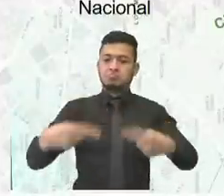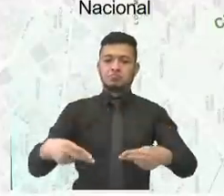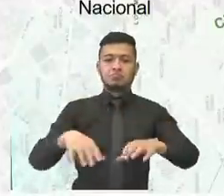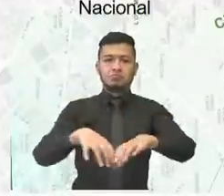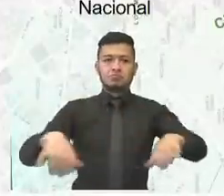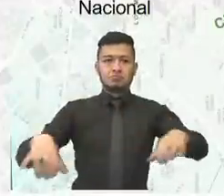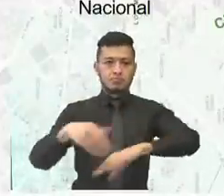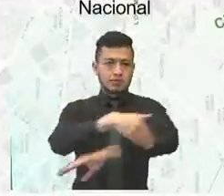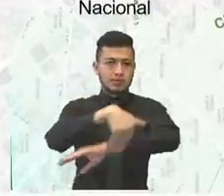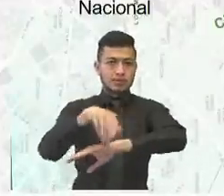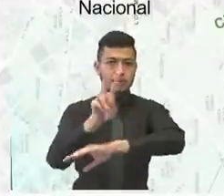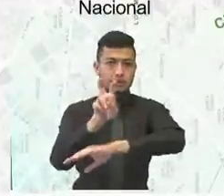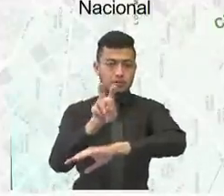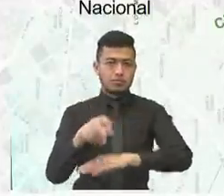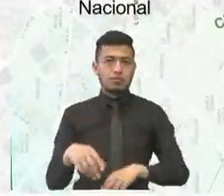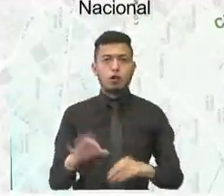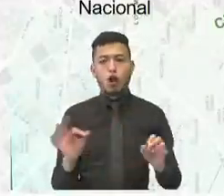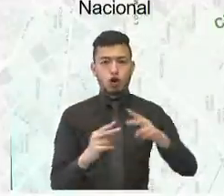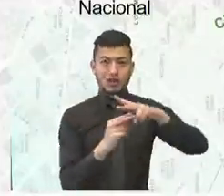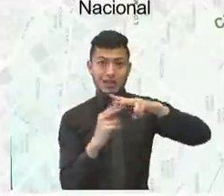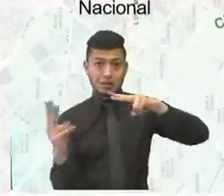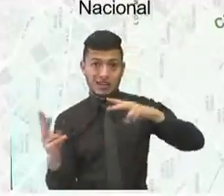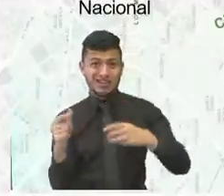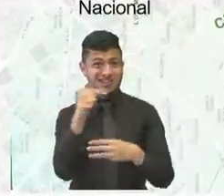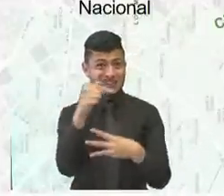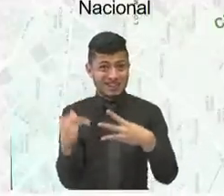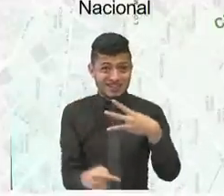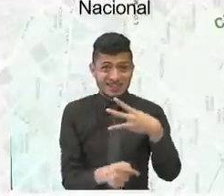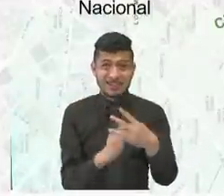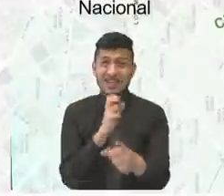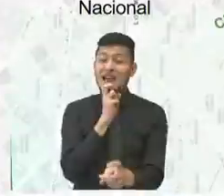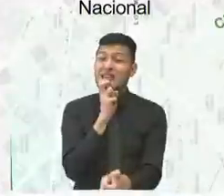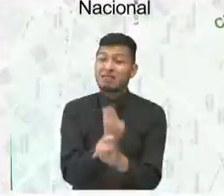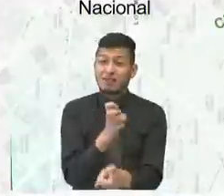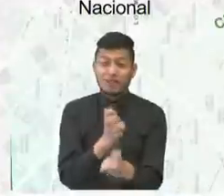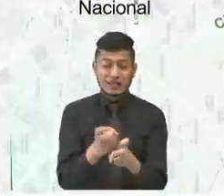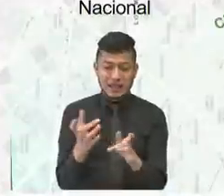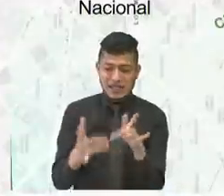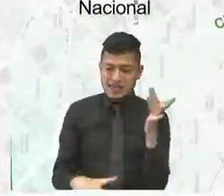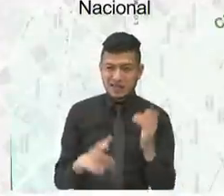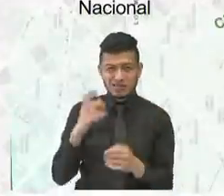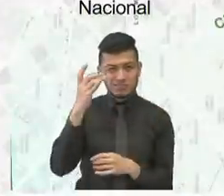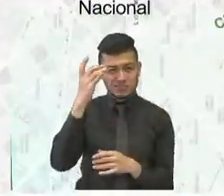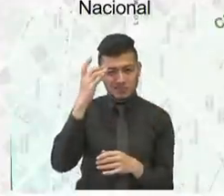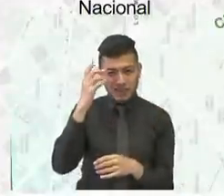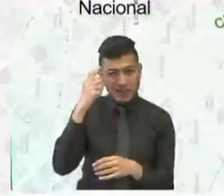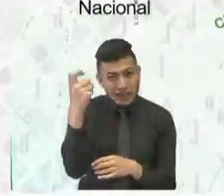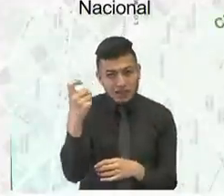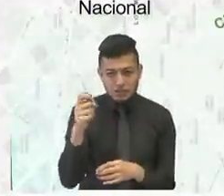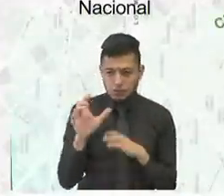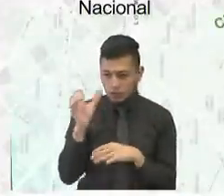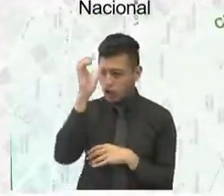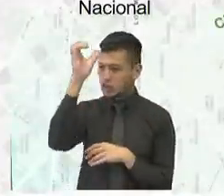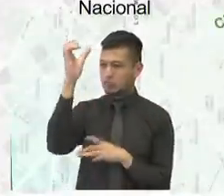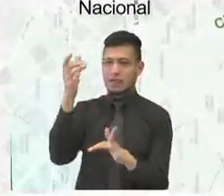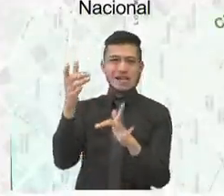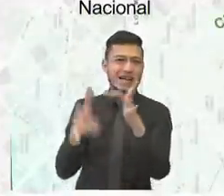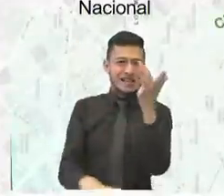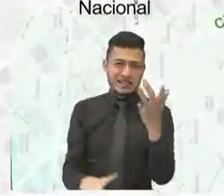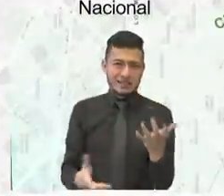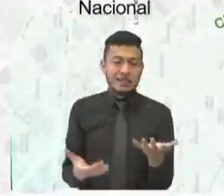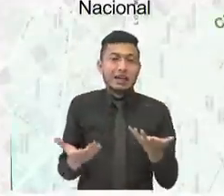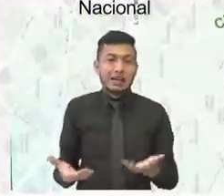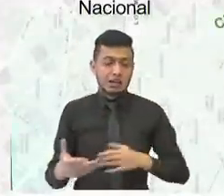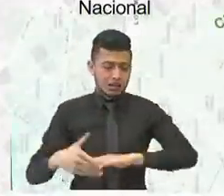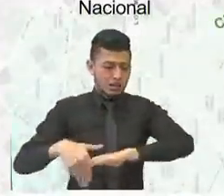las tres tienen una enorme dificultad, un enorme desacierto conceptual, y es que trata a la